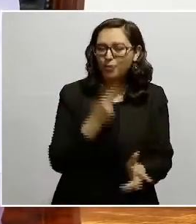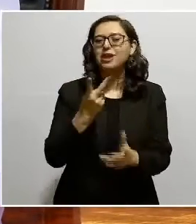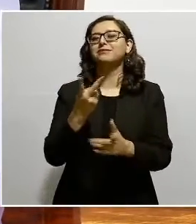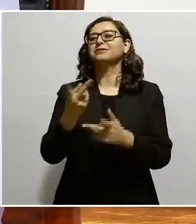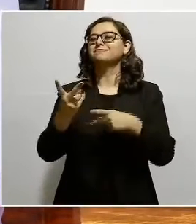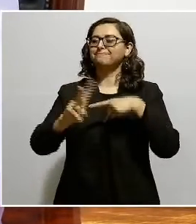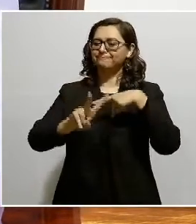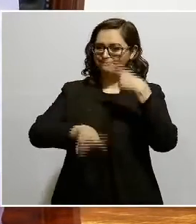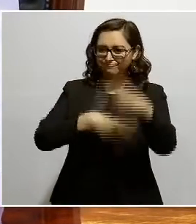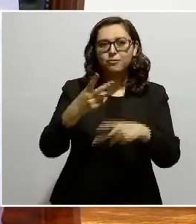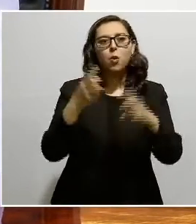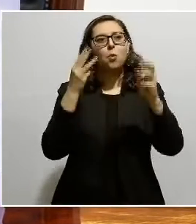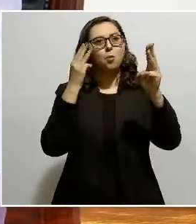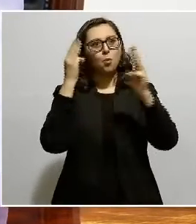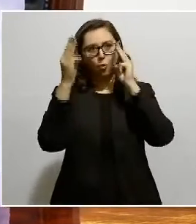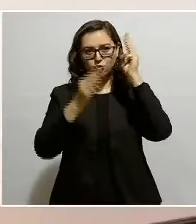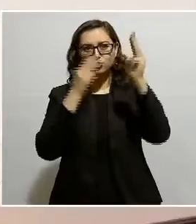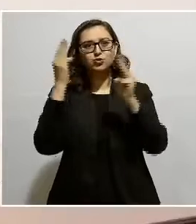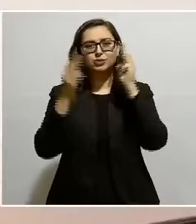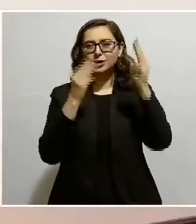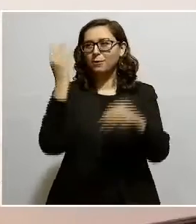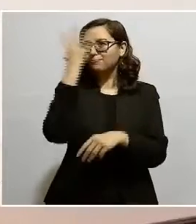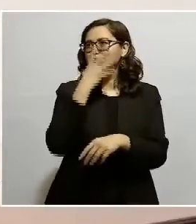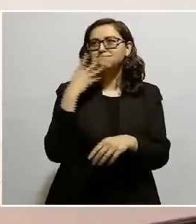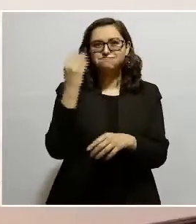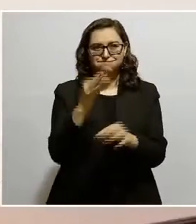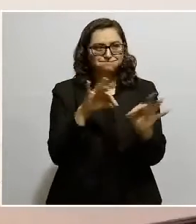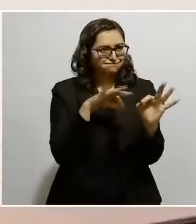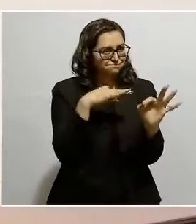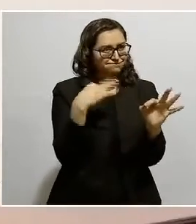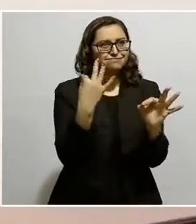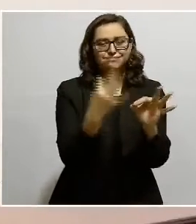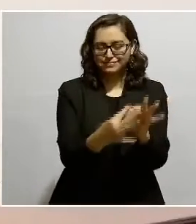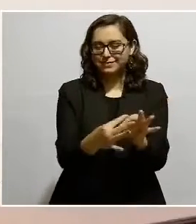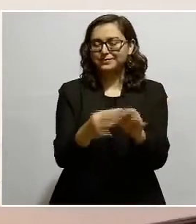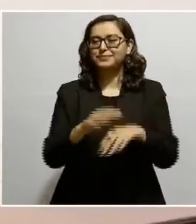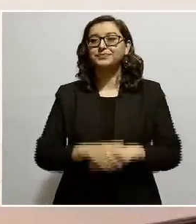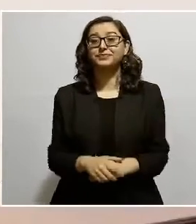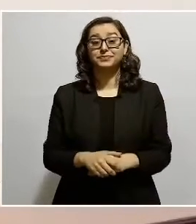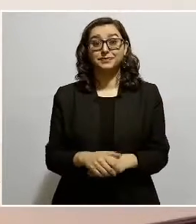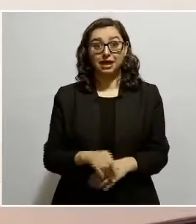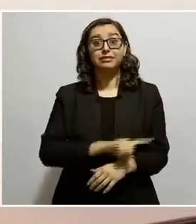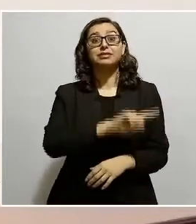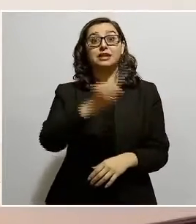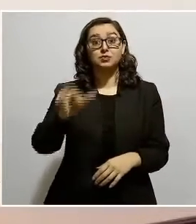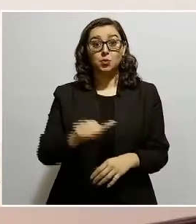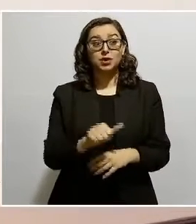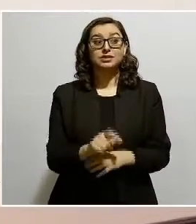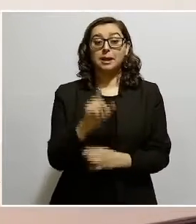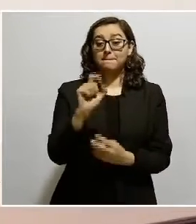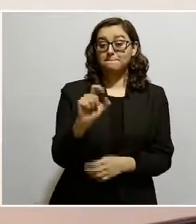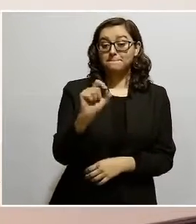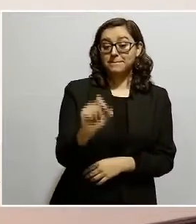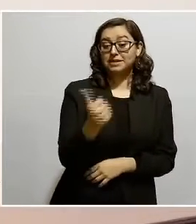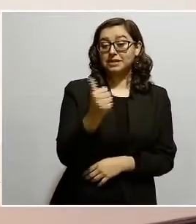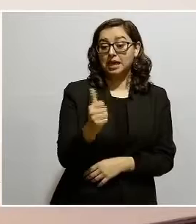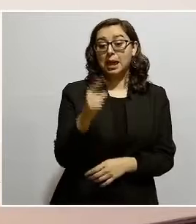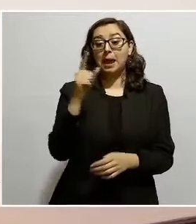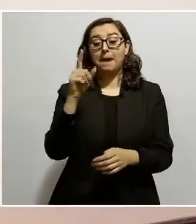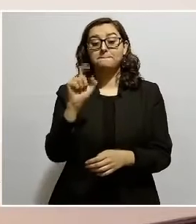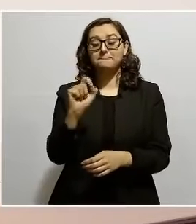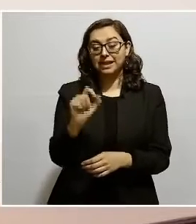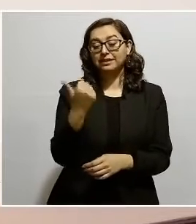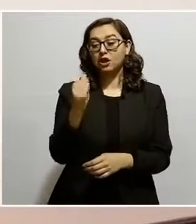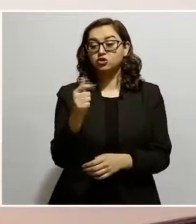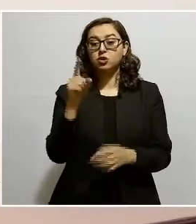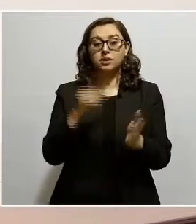frente de la organización de nuestro hermoso museo. Más tarde el 20 de agosto de 1952,